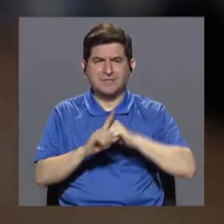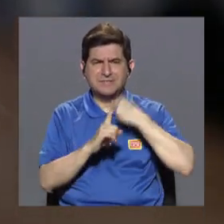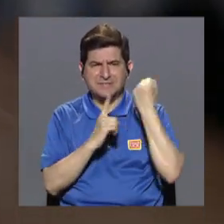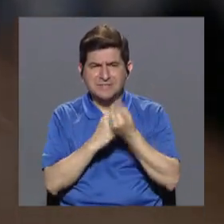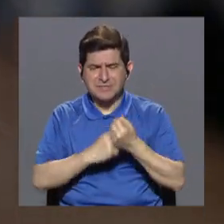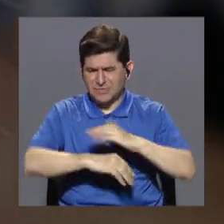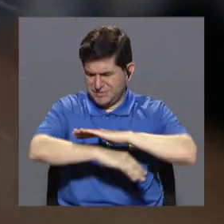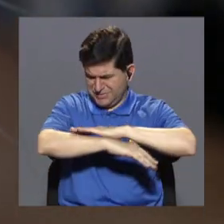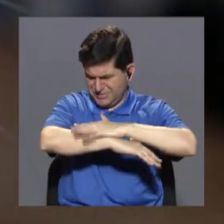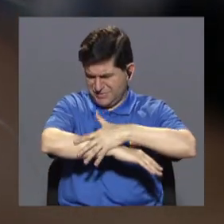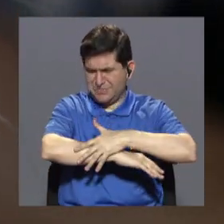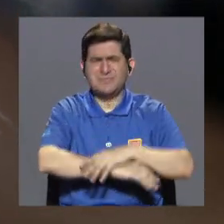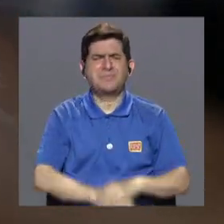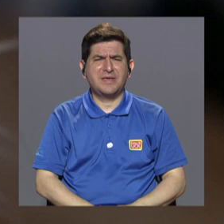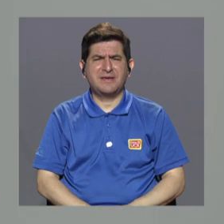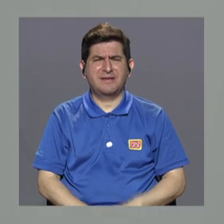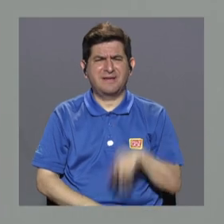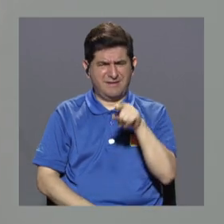pelo y piel,